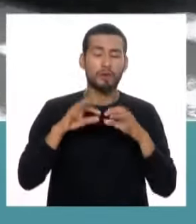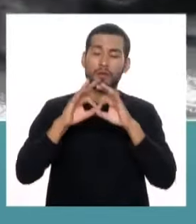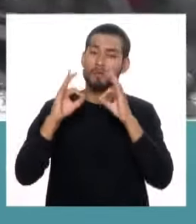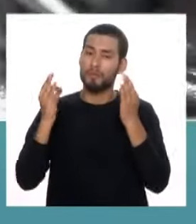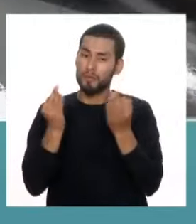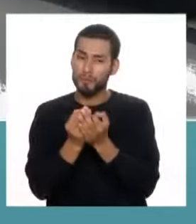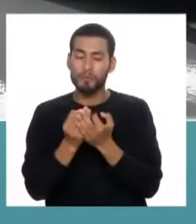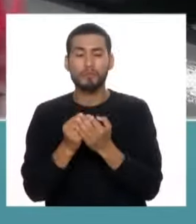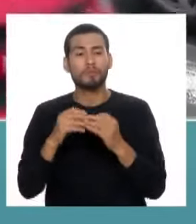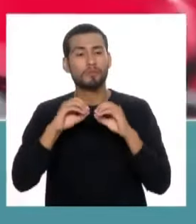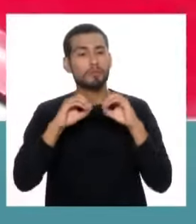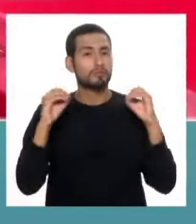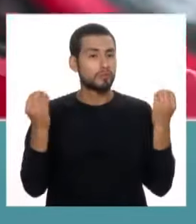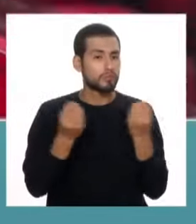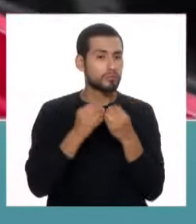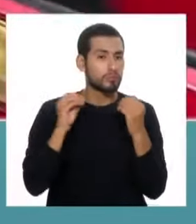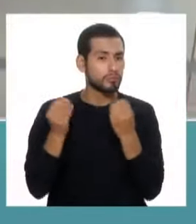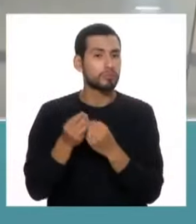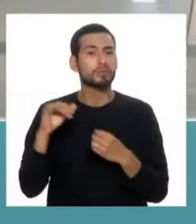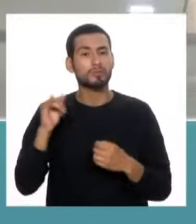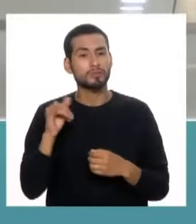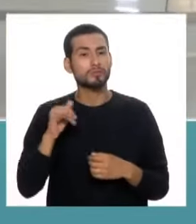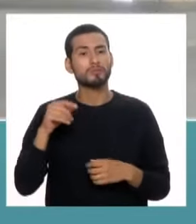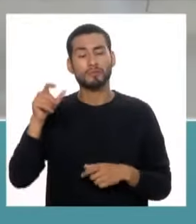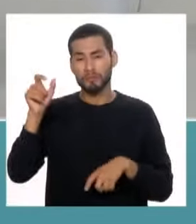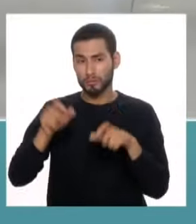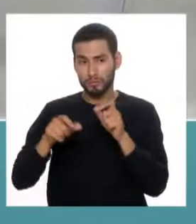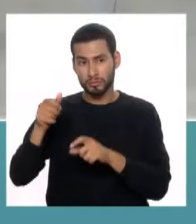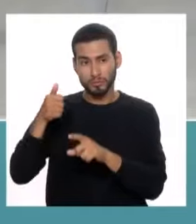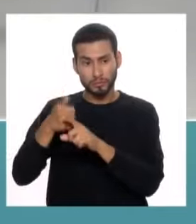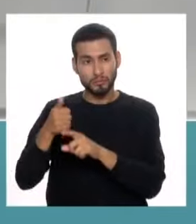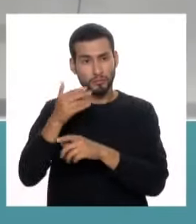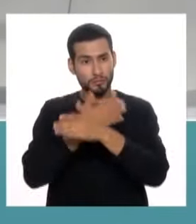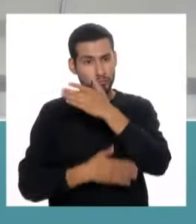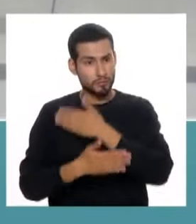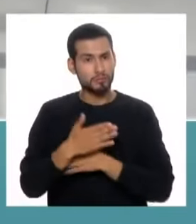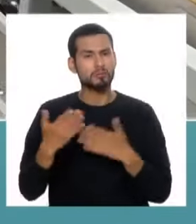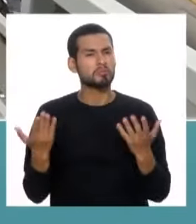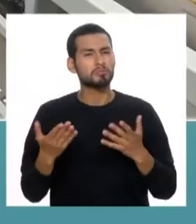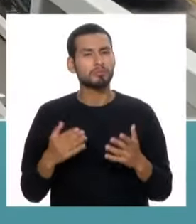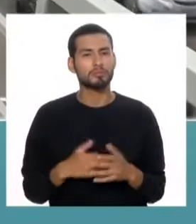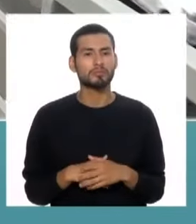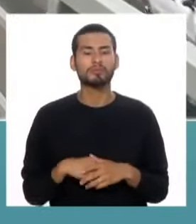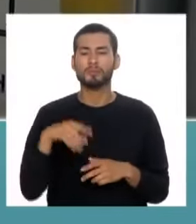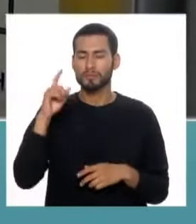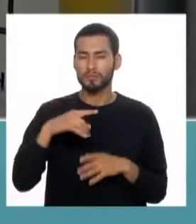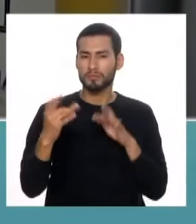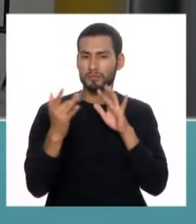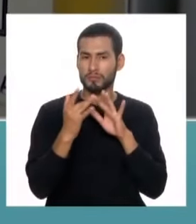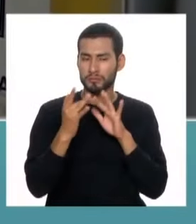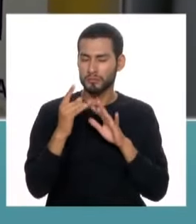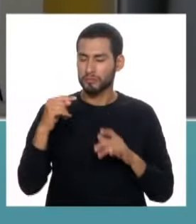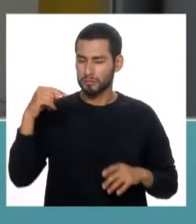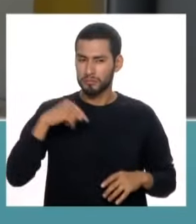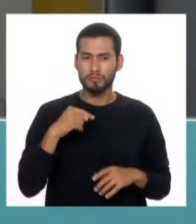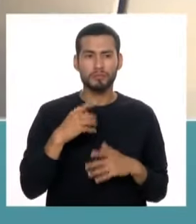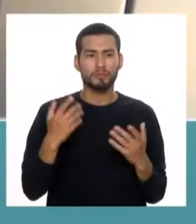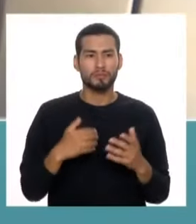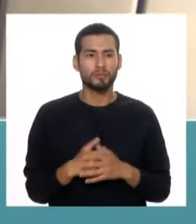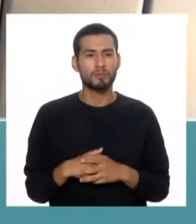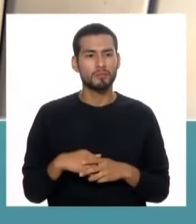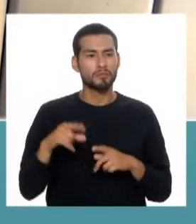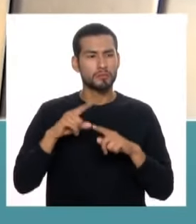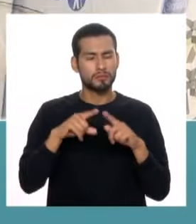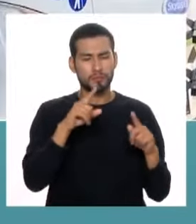familias, a las organizaciones y a las propias personas con discapacidad. Para eso basta que se comuniquen con nosotros a través de